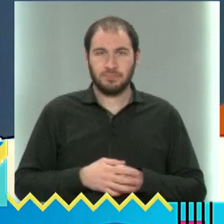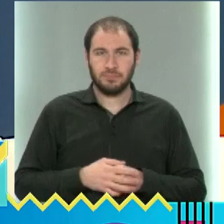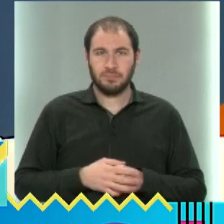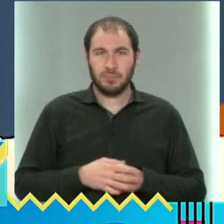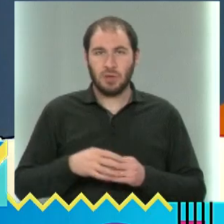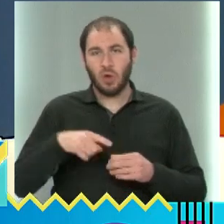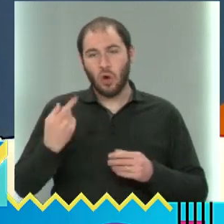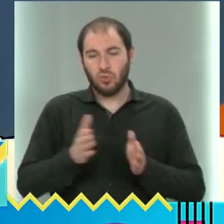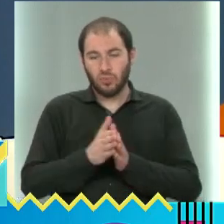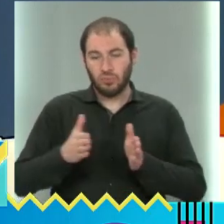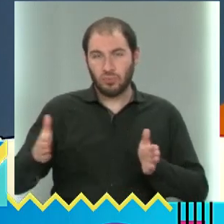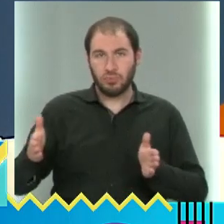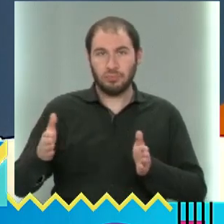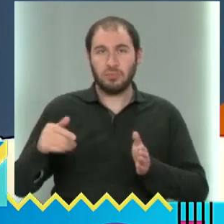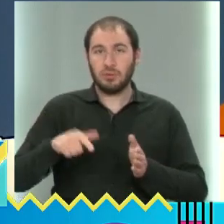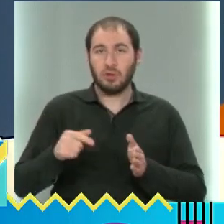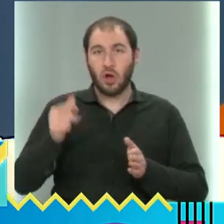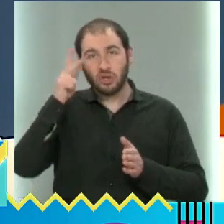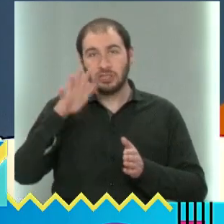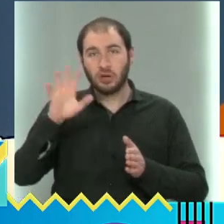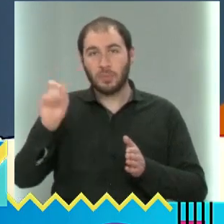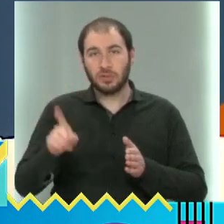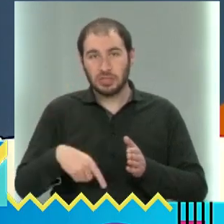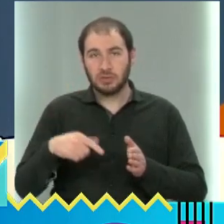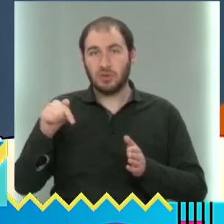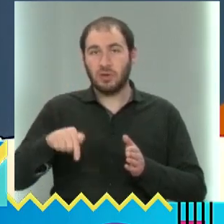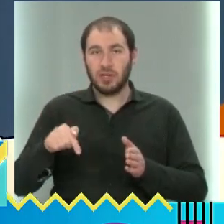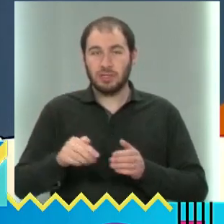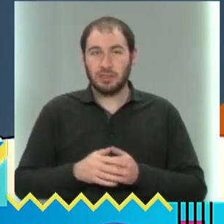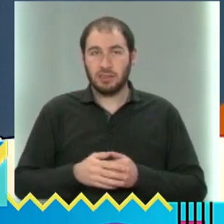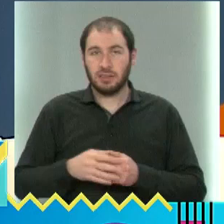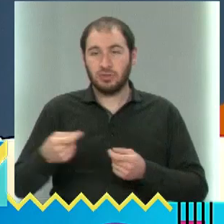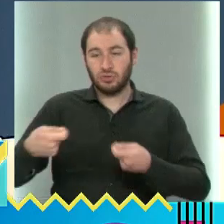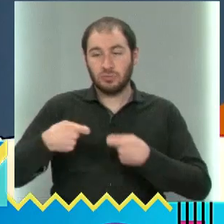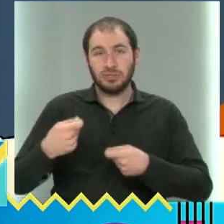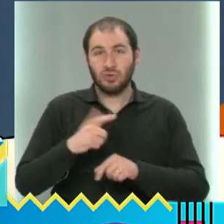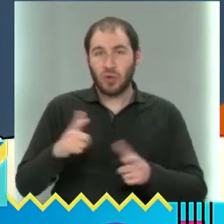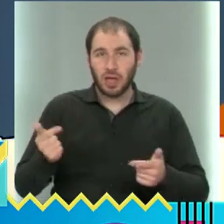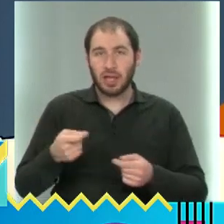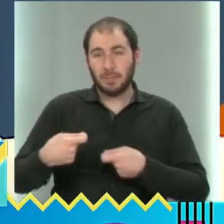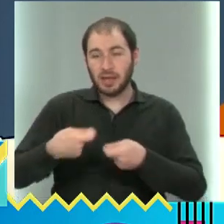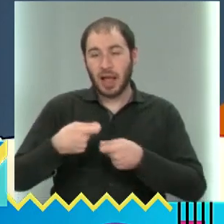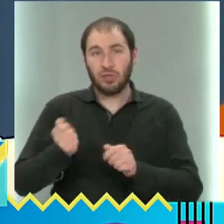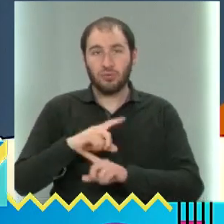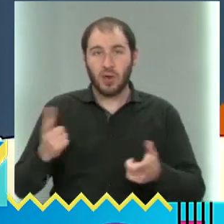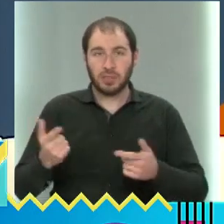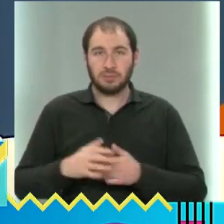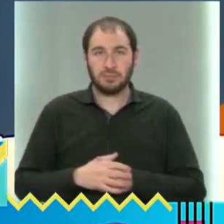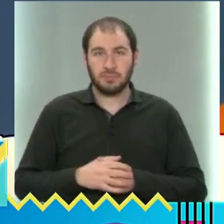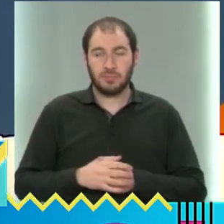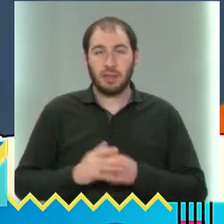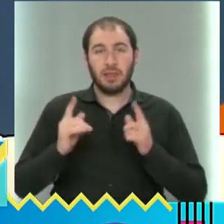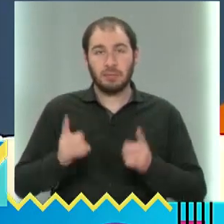la cantidad de gente que queda, el 85% que queda sin subsidio, sin mercado,